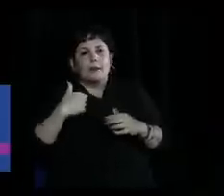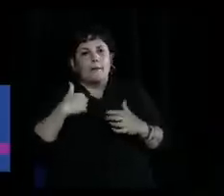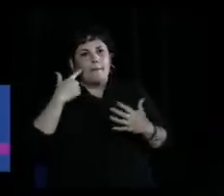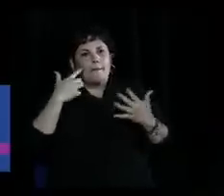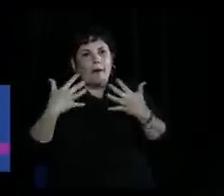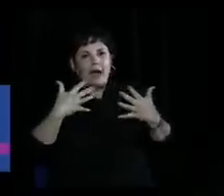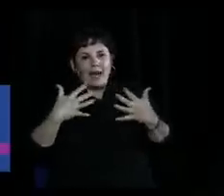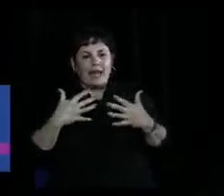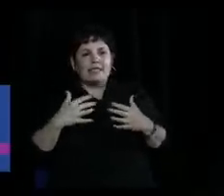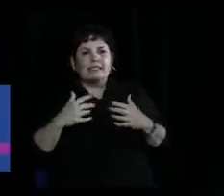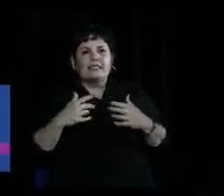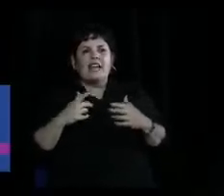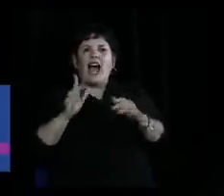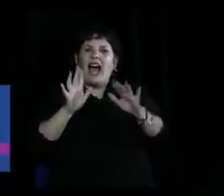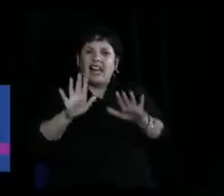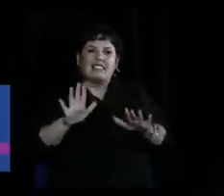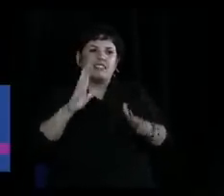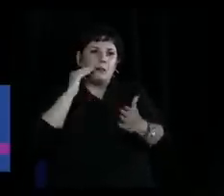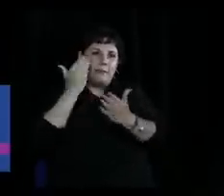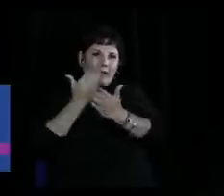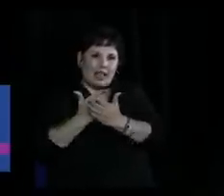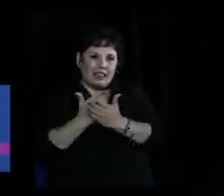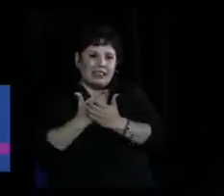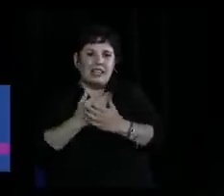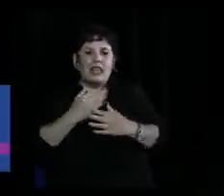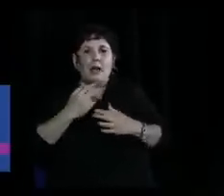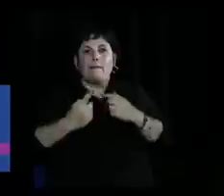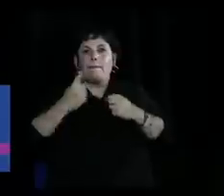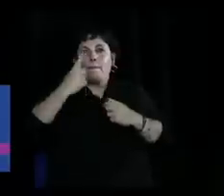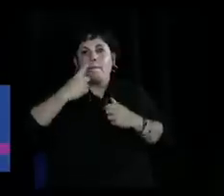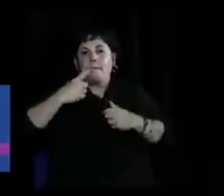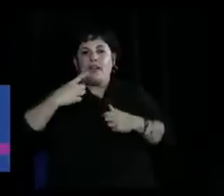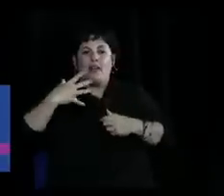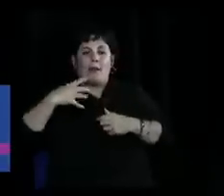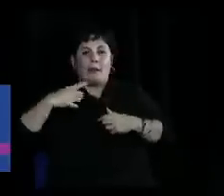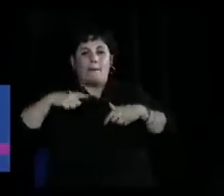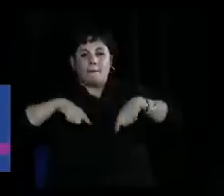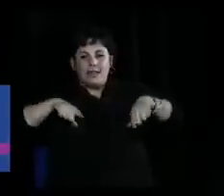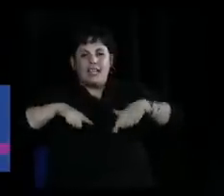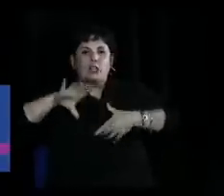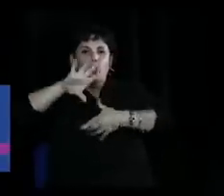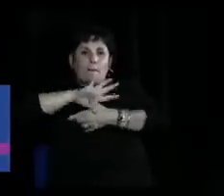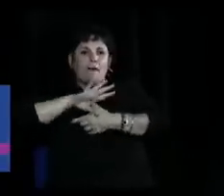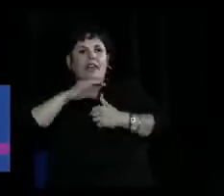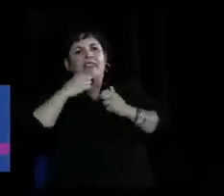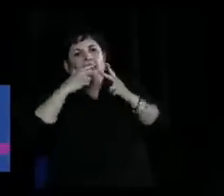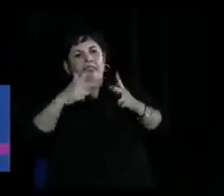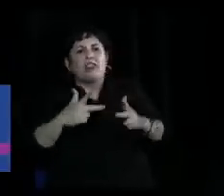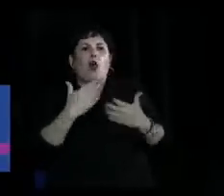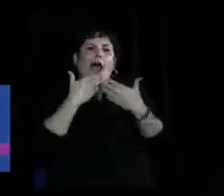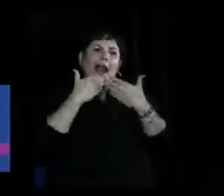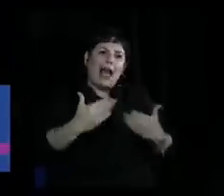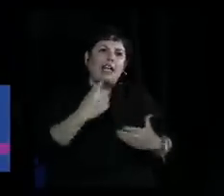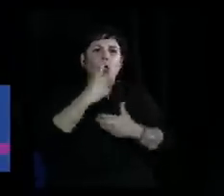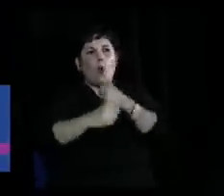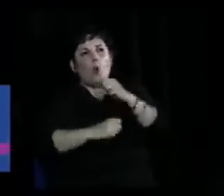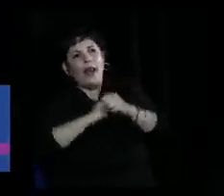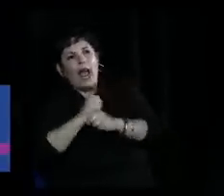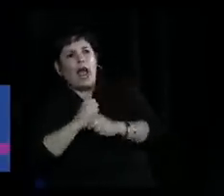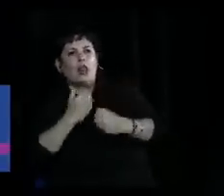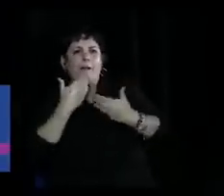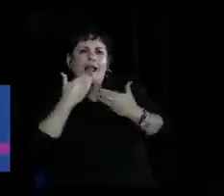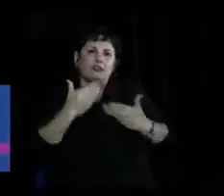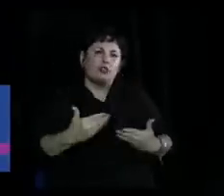esa. Por lo menos así lo plantean, en la medida en que Bartol lo único que ha dicho es muchas gracias por un año maravilloso y qué sé yo,